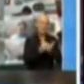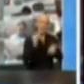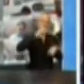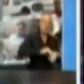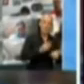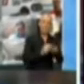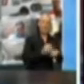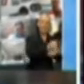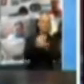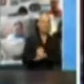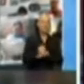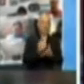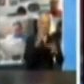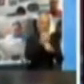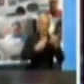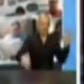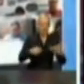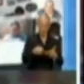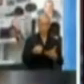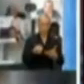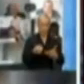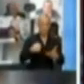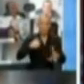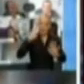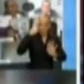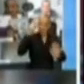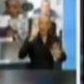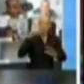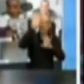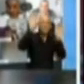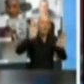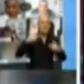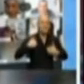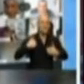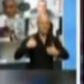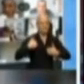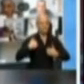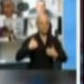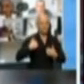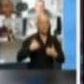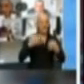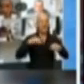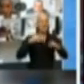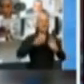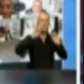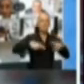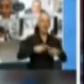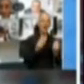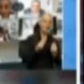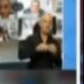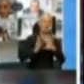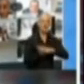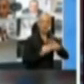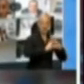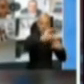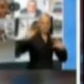hay médicos que la indican. Y para poder conseguirla hay que importarla, porque en la Argentina no se produce. Entonces hay que importarla y para importarla hay que hacer un